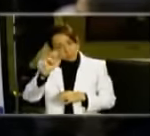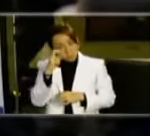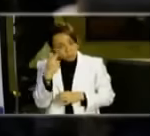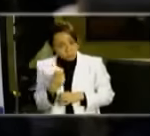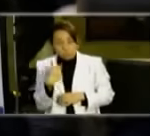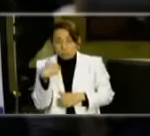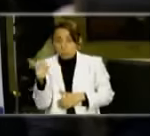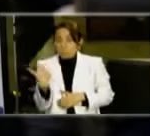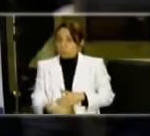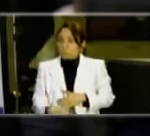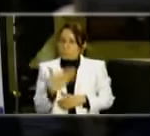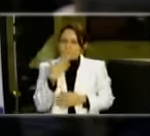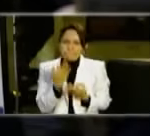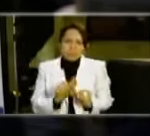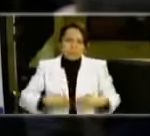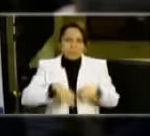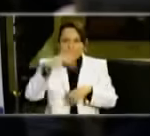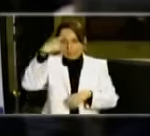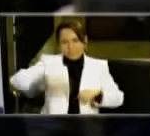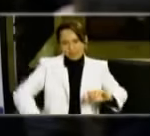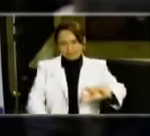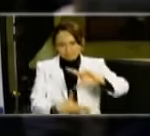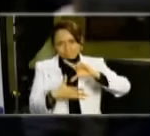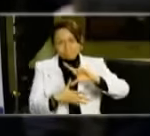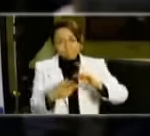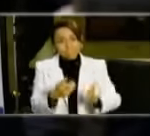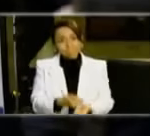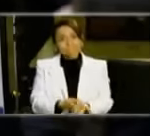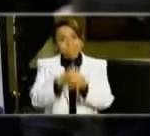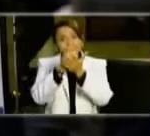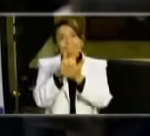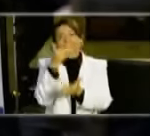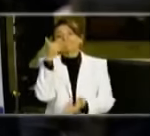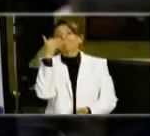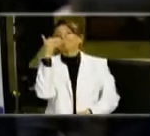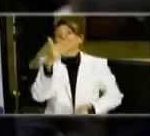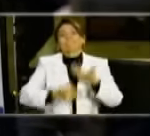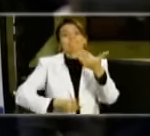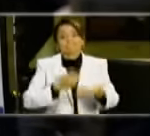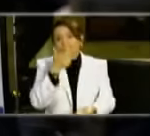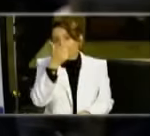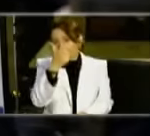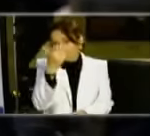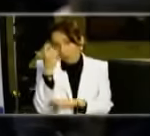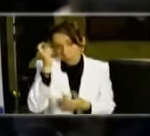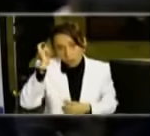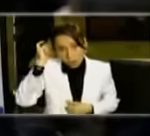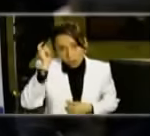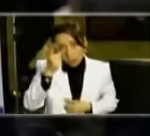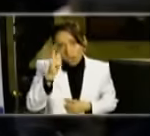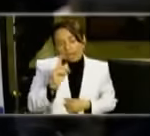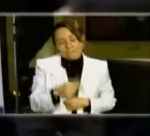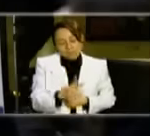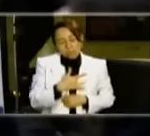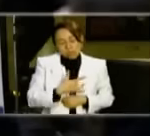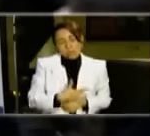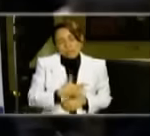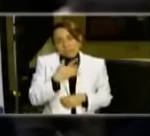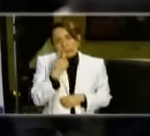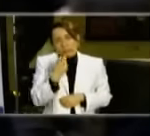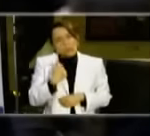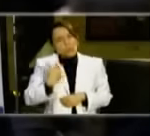Latina, para crecer como economía, si se puede como potencia, aunque sea solamente un gran paso. Sin embargo,